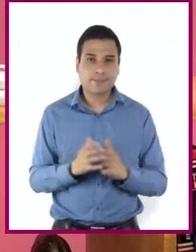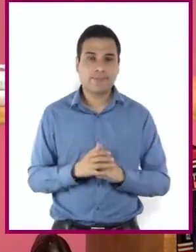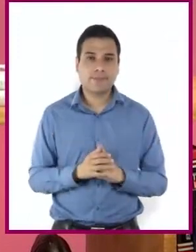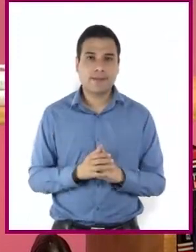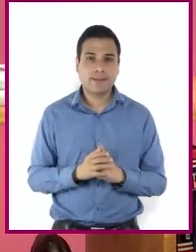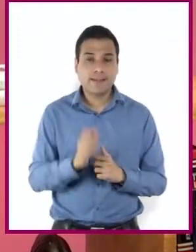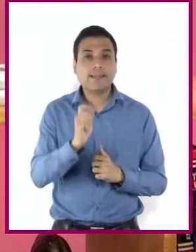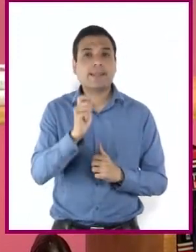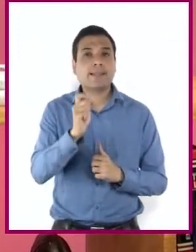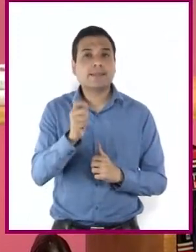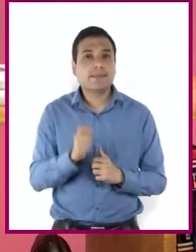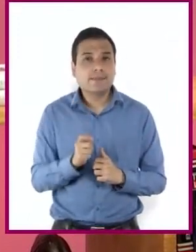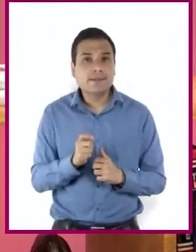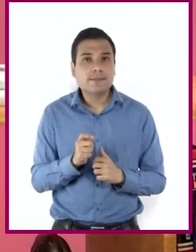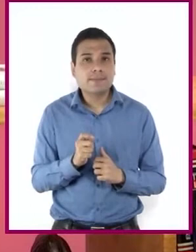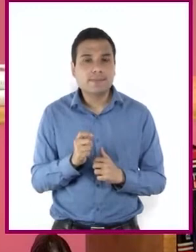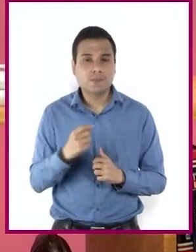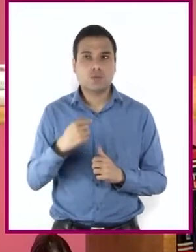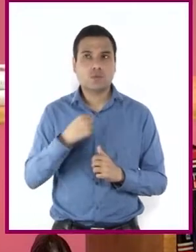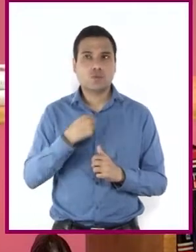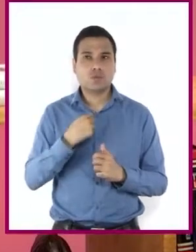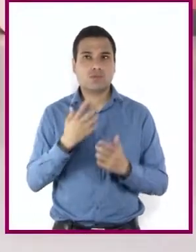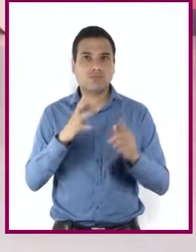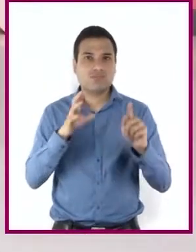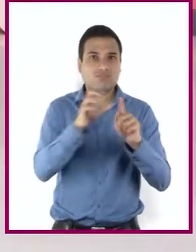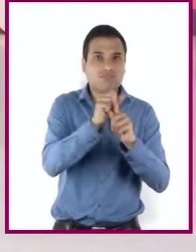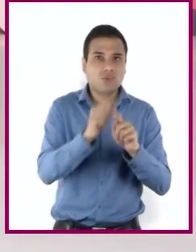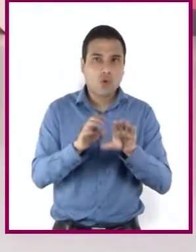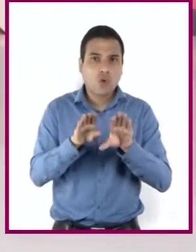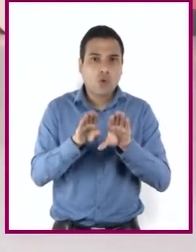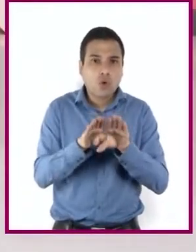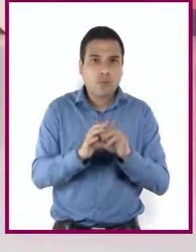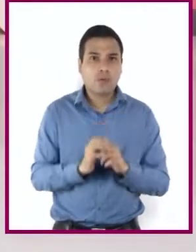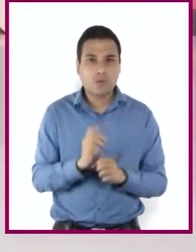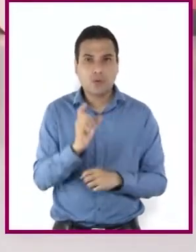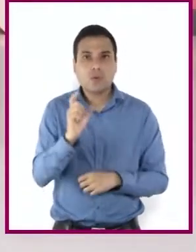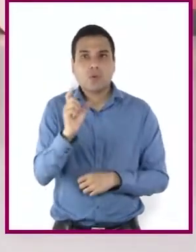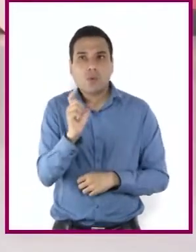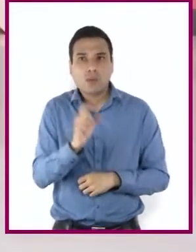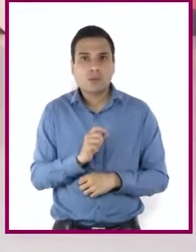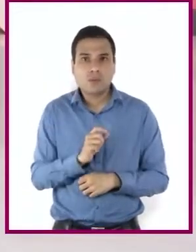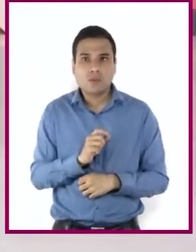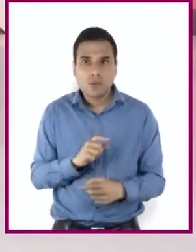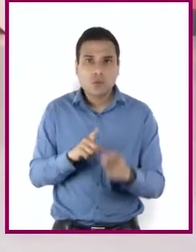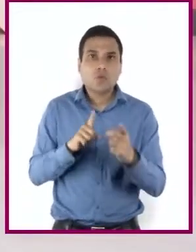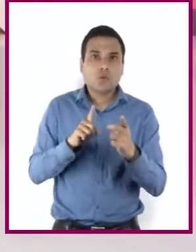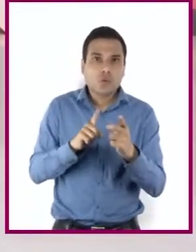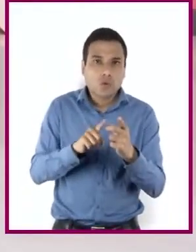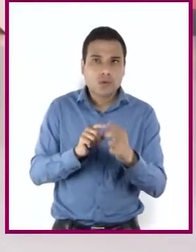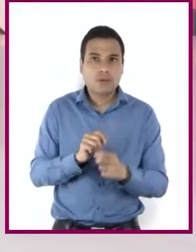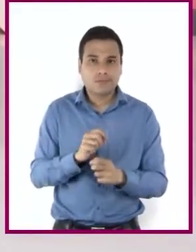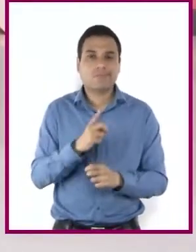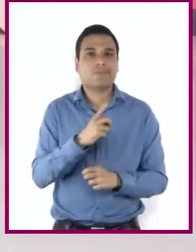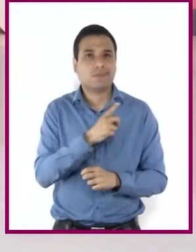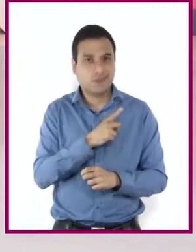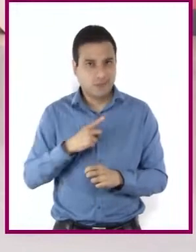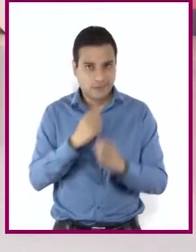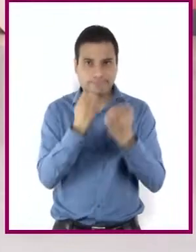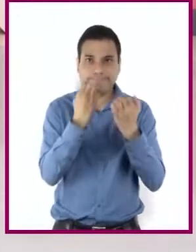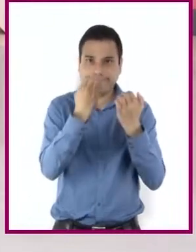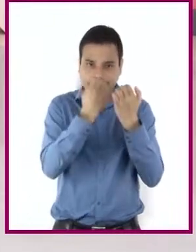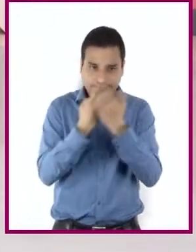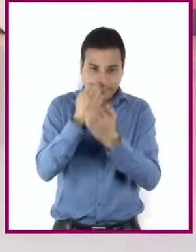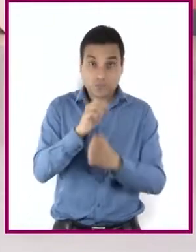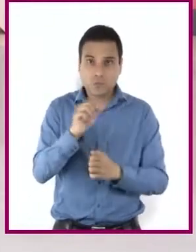Significa describir cómo se logró, cuándo y cómo. Se sitúa el propio trabajo respecto al de los demás y qué se puede hacer